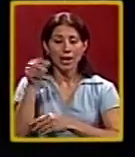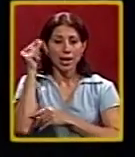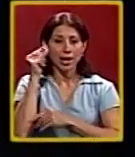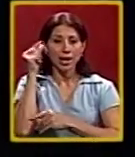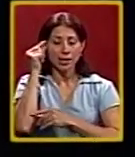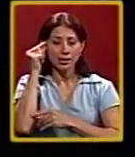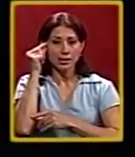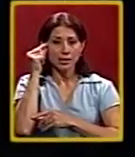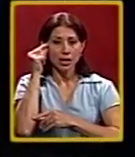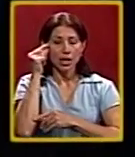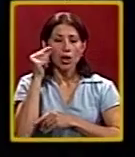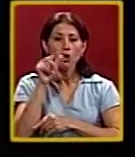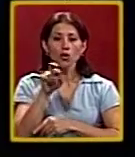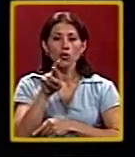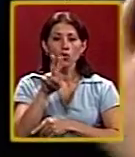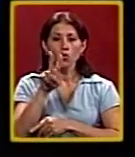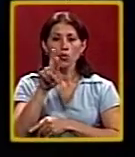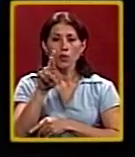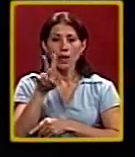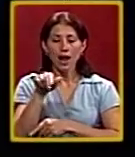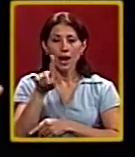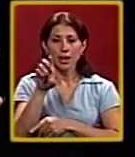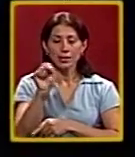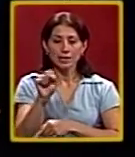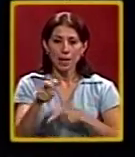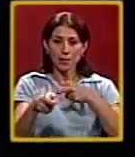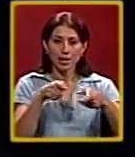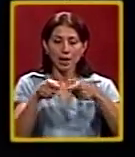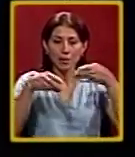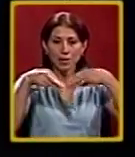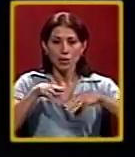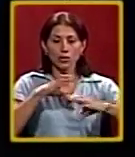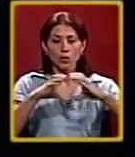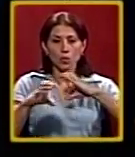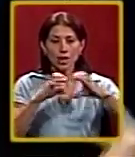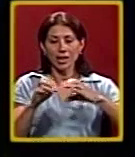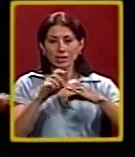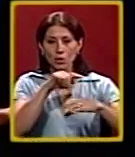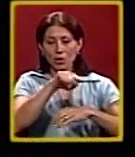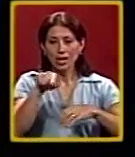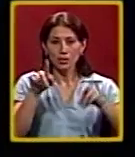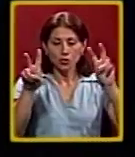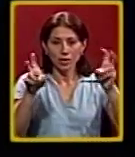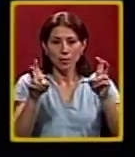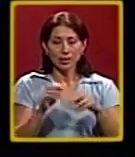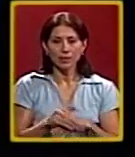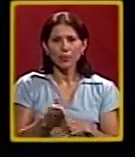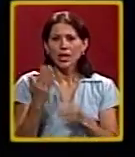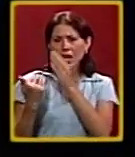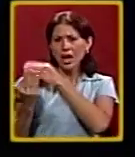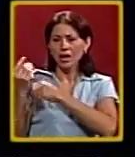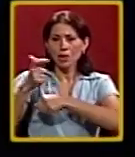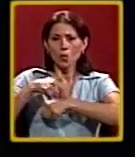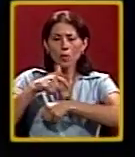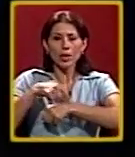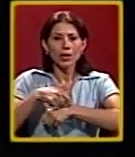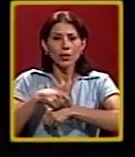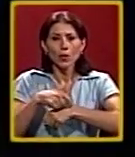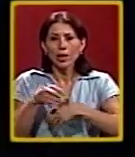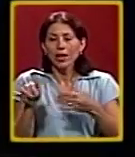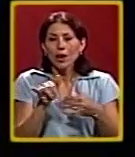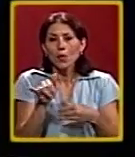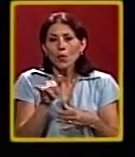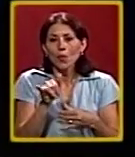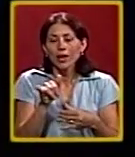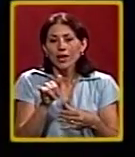de comunicación en esos dos temas, que en aquel entonces eran como que todo el mundo, le cuento